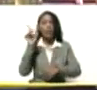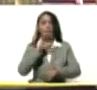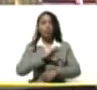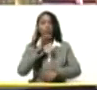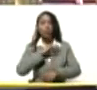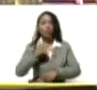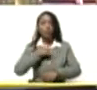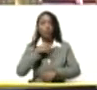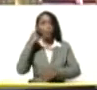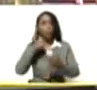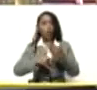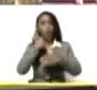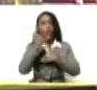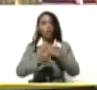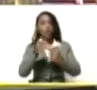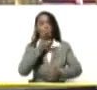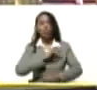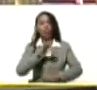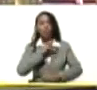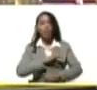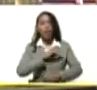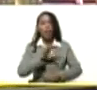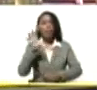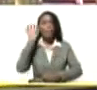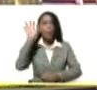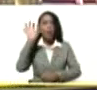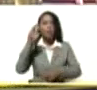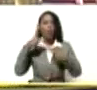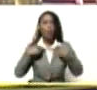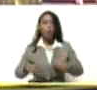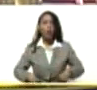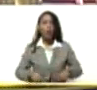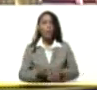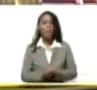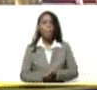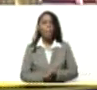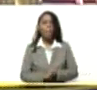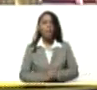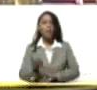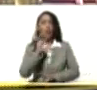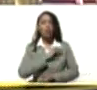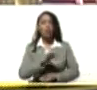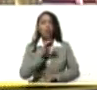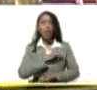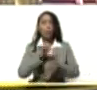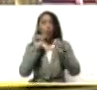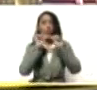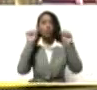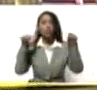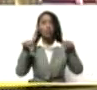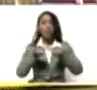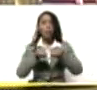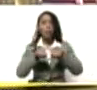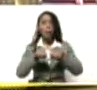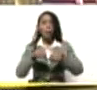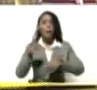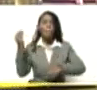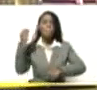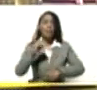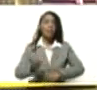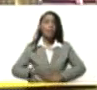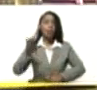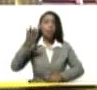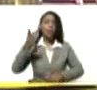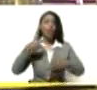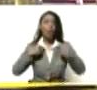nuestro proyecto de sociedad, de nación, de humanidad. Es el socialismo el sistema más justo que la